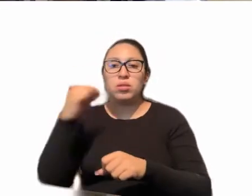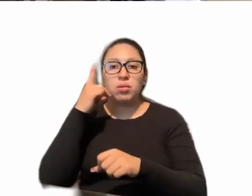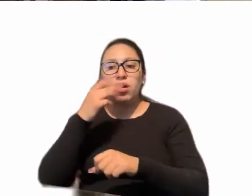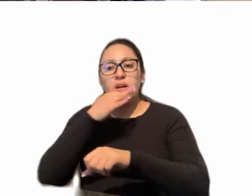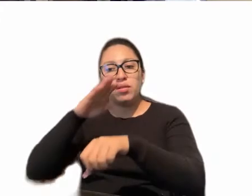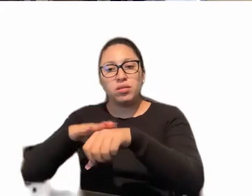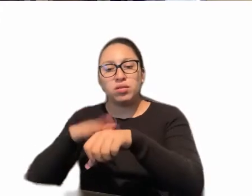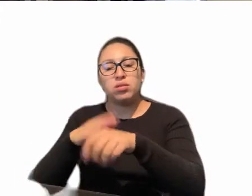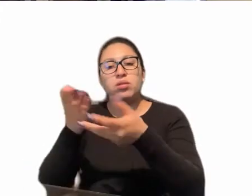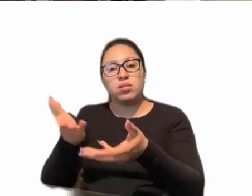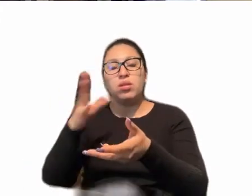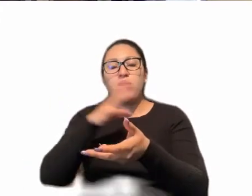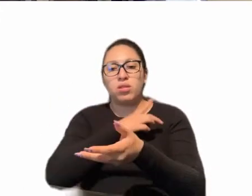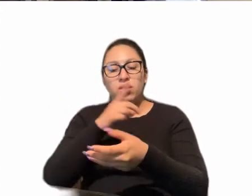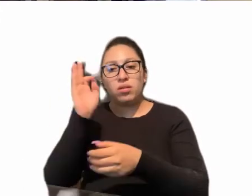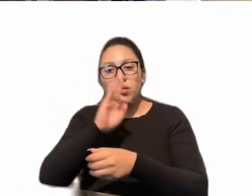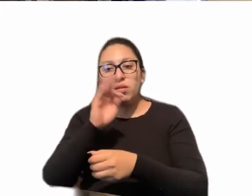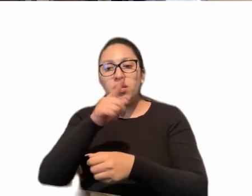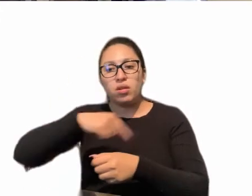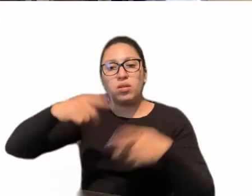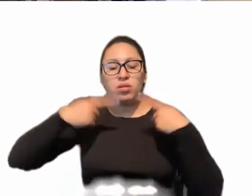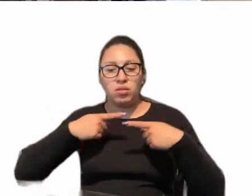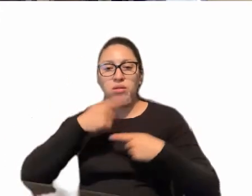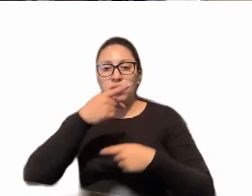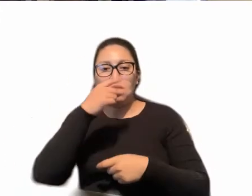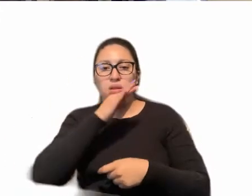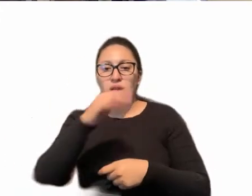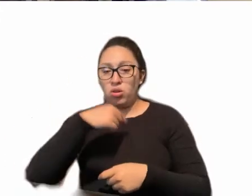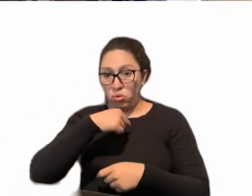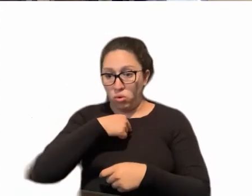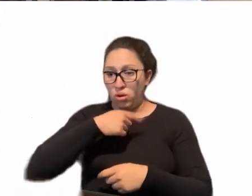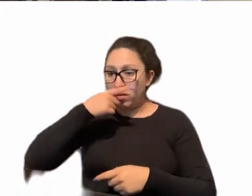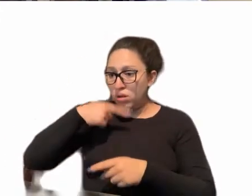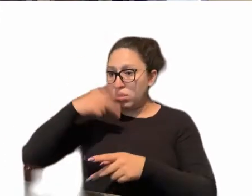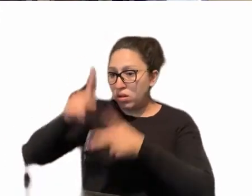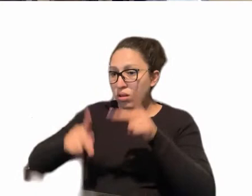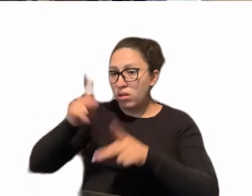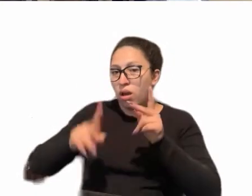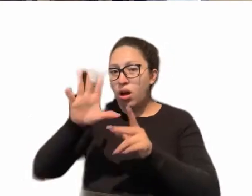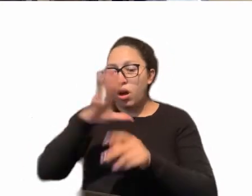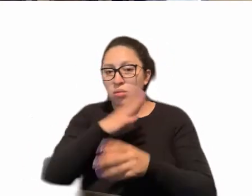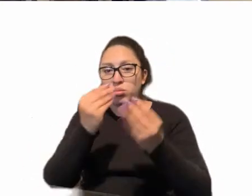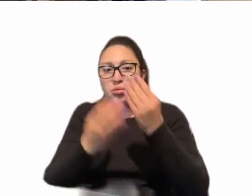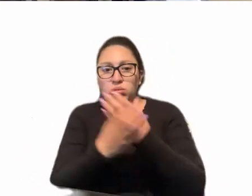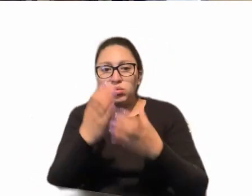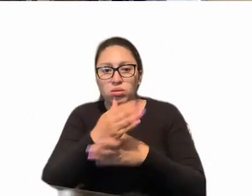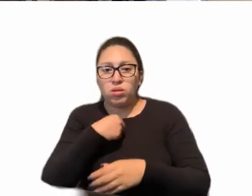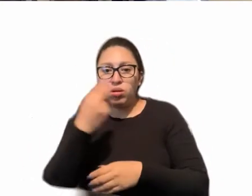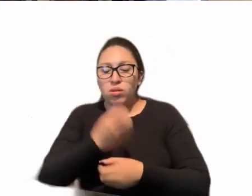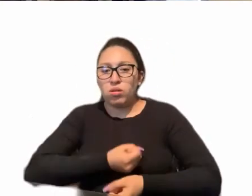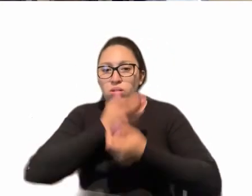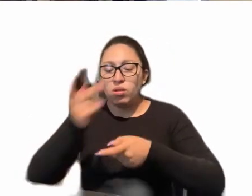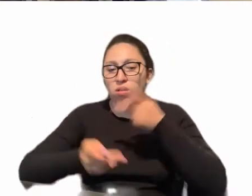hay una posibilidad de participar, y yo he estado hablando mucho, pues sí, porque tengo mucho que decir, porque hice un